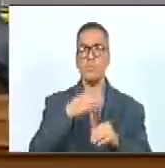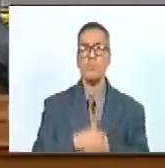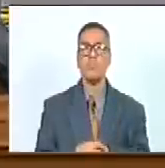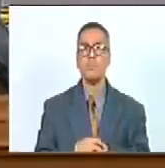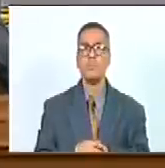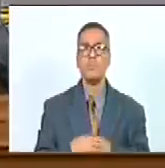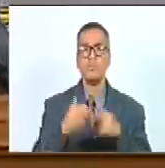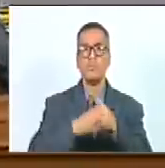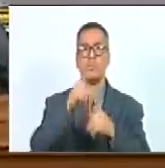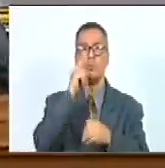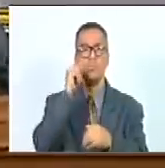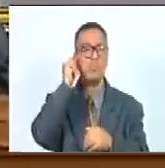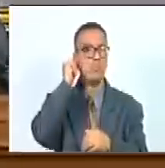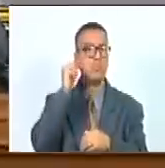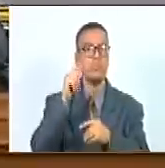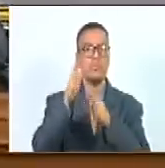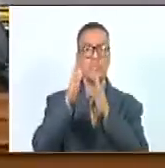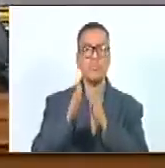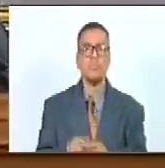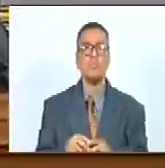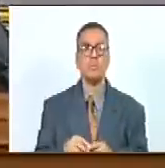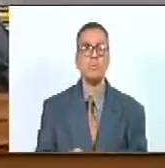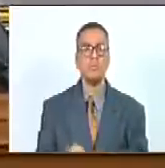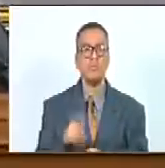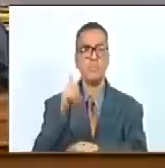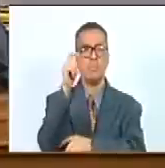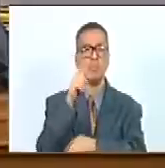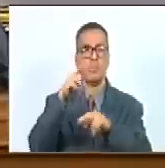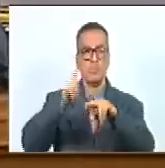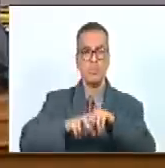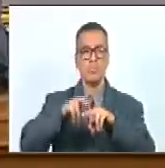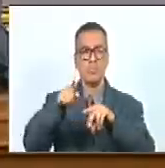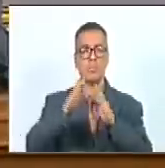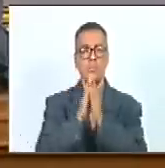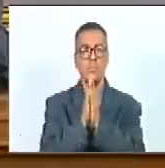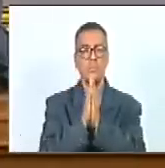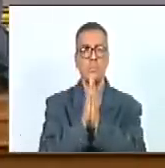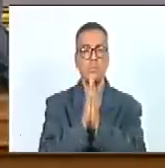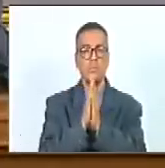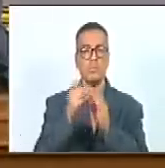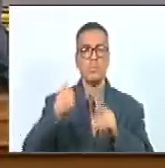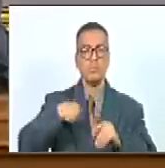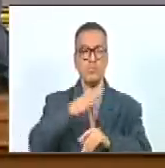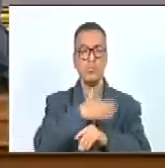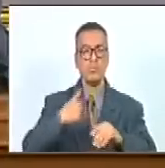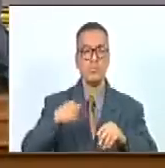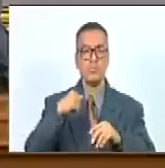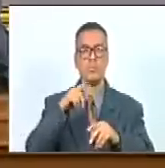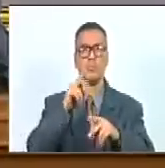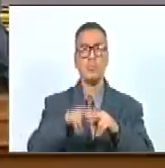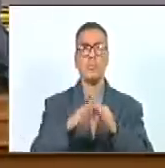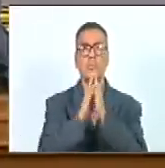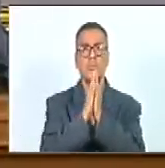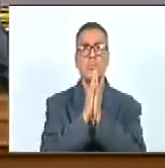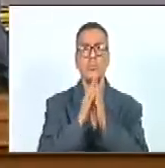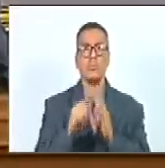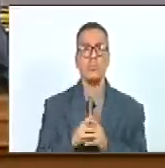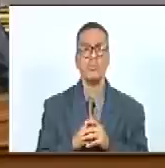Ya va, diputado. Diputado, sentarse. Aquellos diputados que están en fila de uno, por favor.